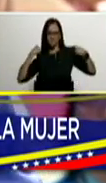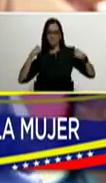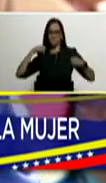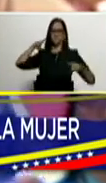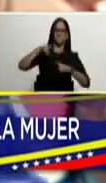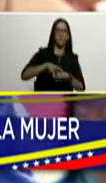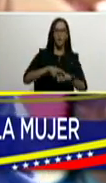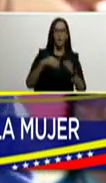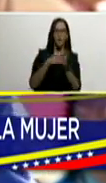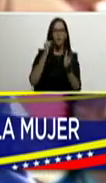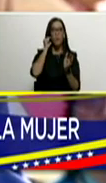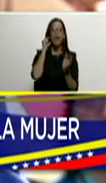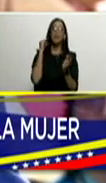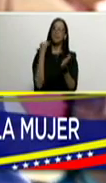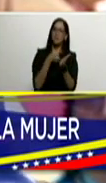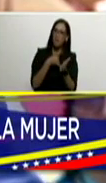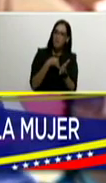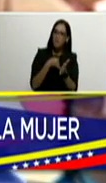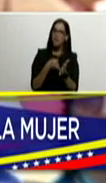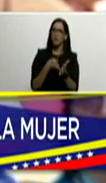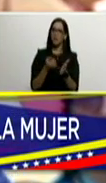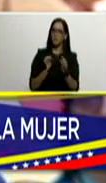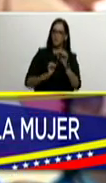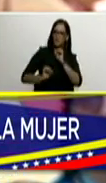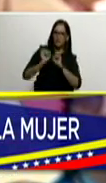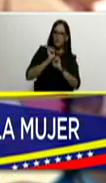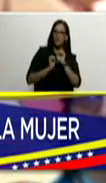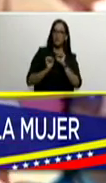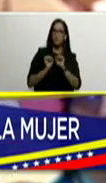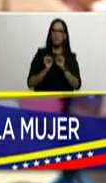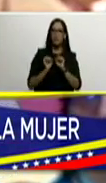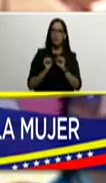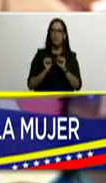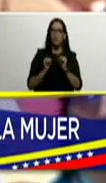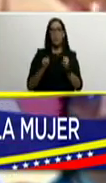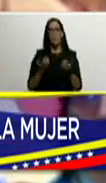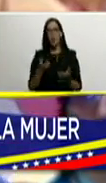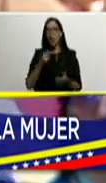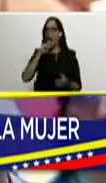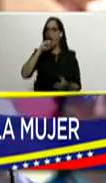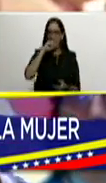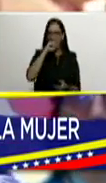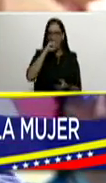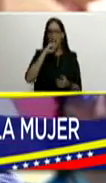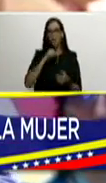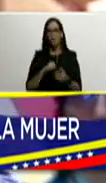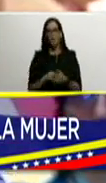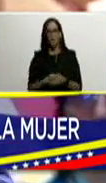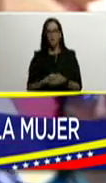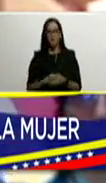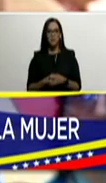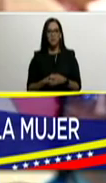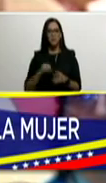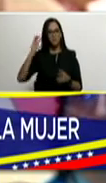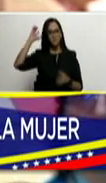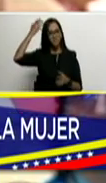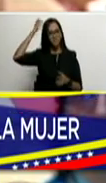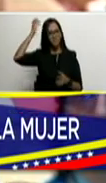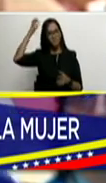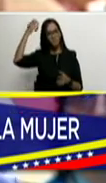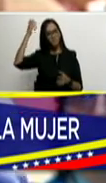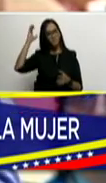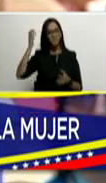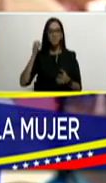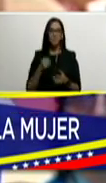ser indefenso, vulnerable, muchas veces producto de los celos, de los el trastorno